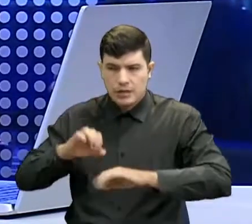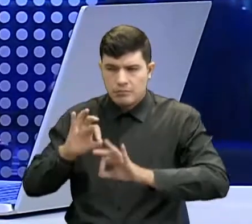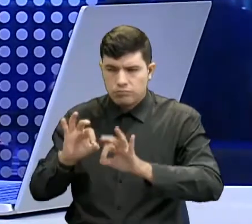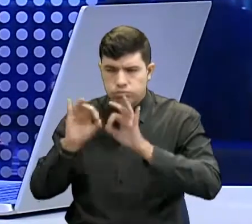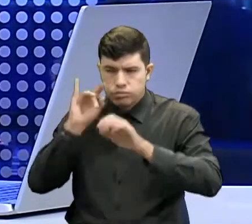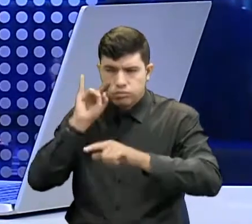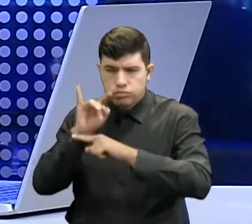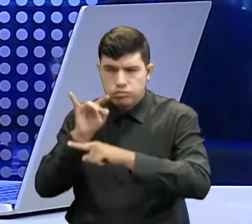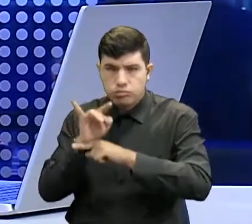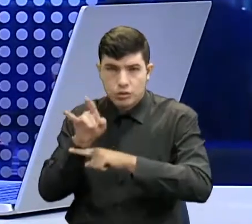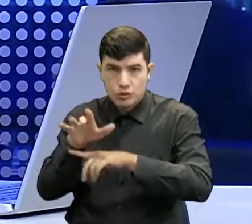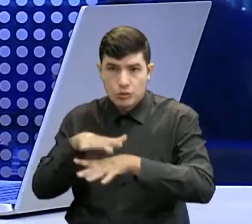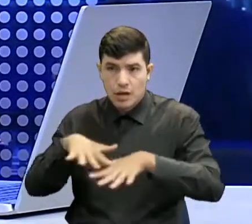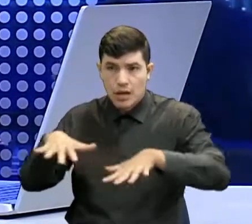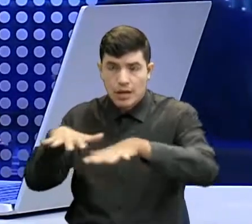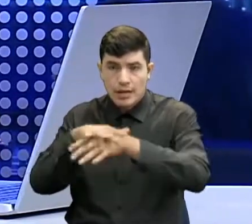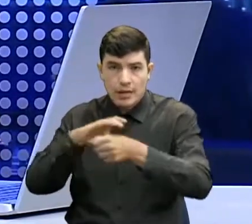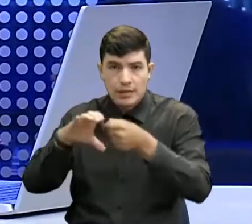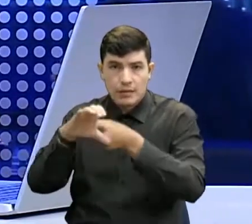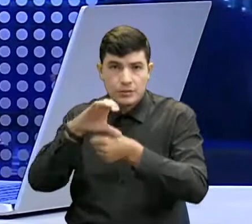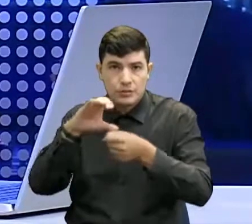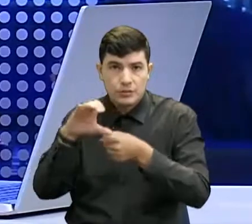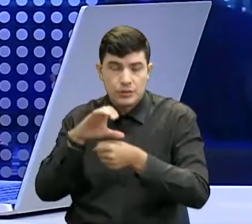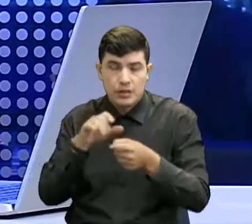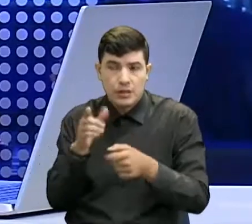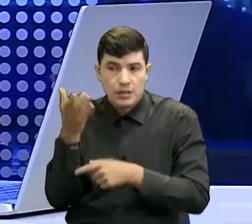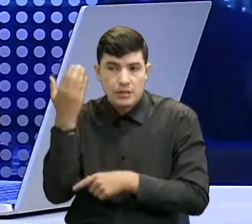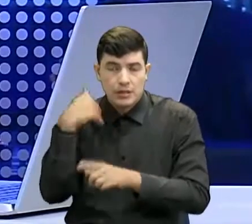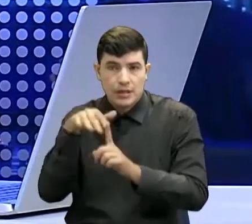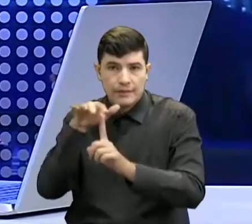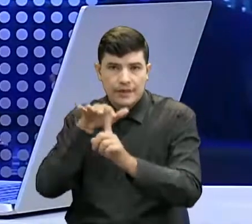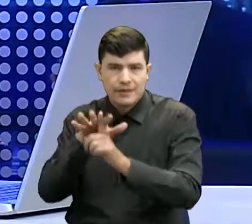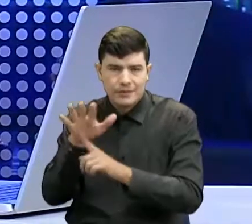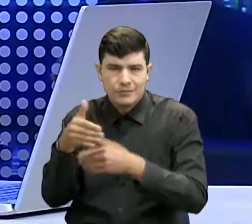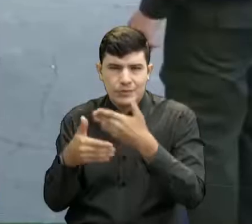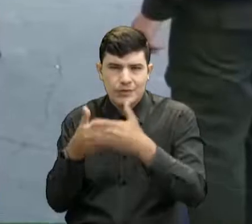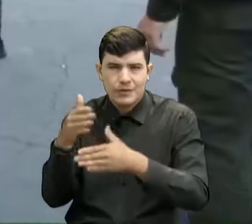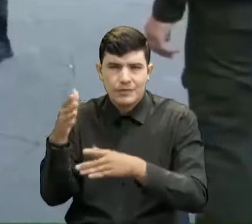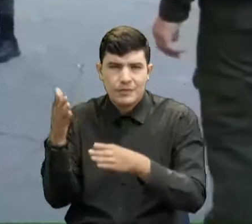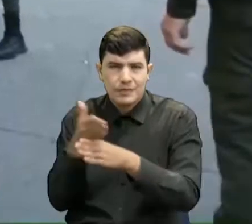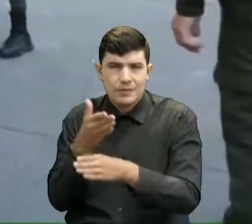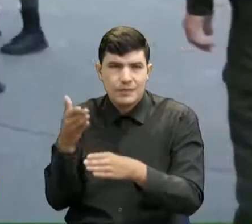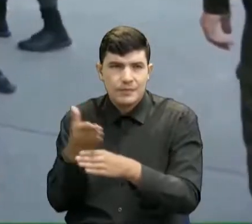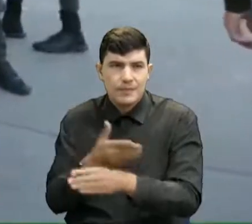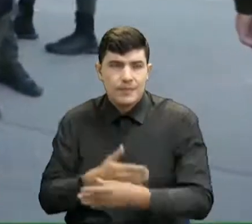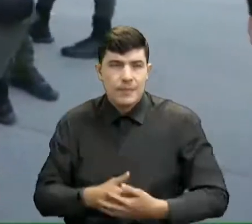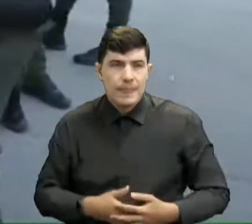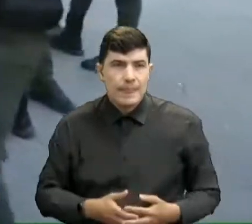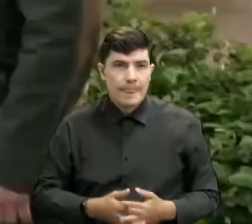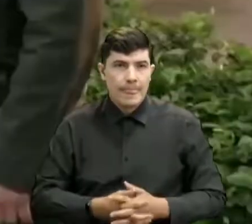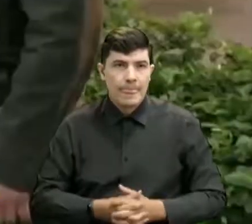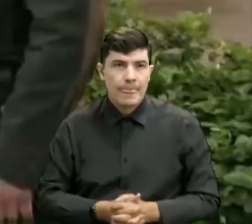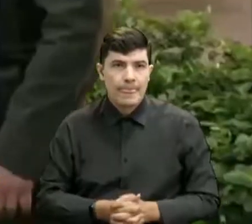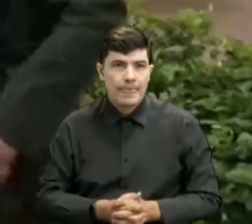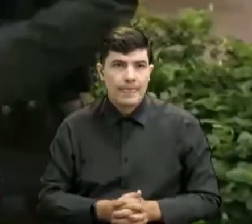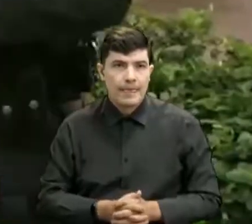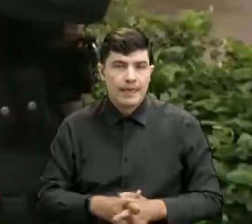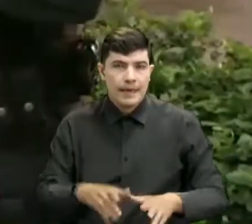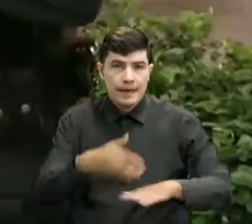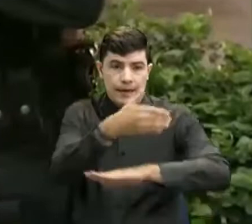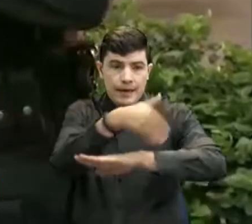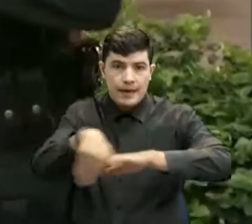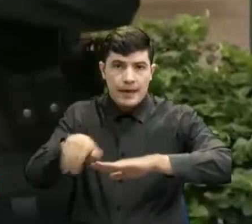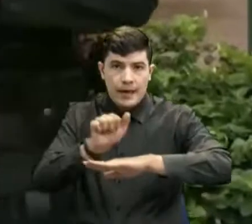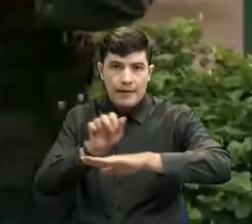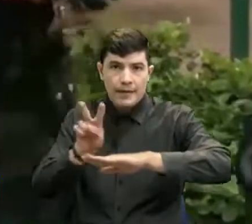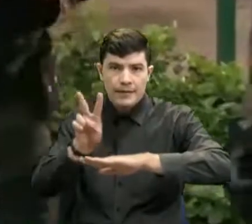vigilante diferentes sectores de la ciudad que son bastante afectados por la criminalidad. Los operativos iniciaron sobre la avenida Séptima en el centro de